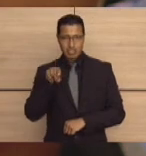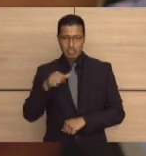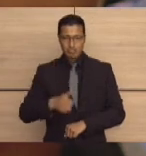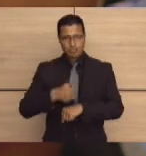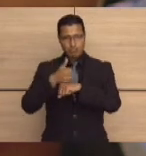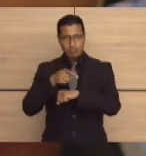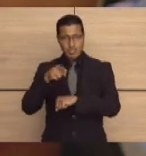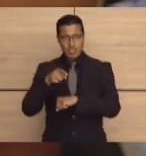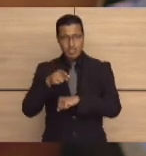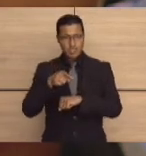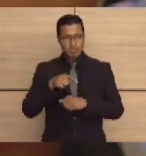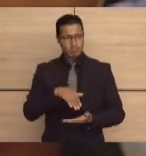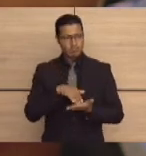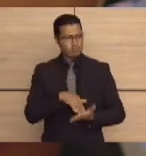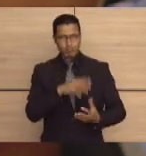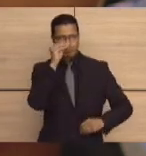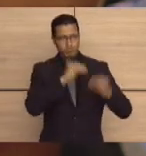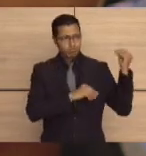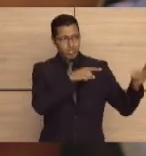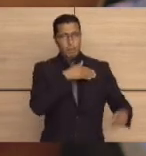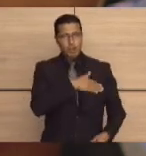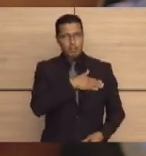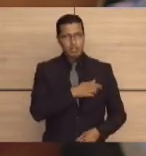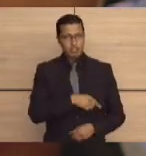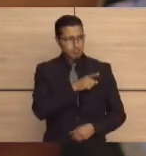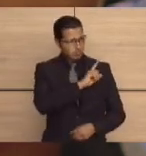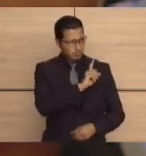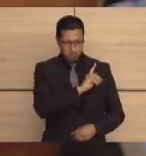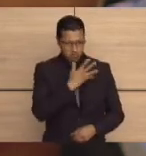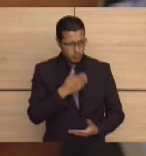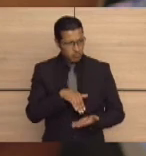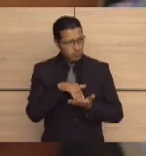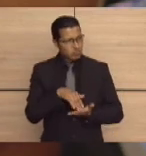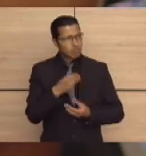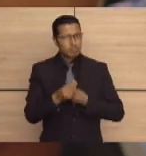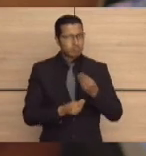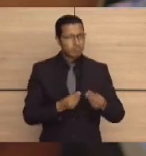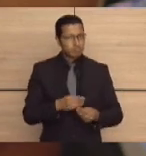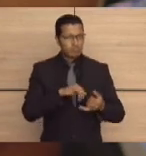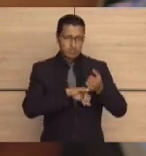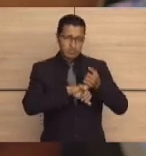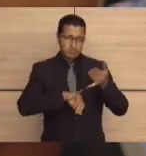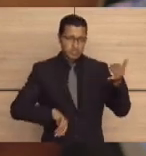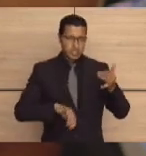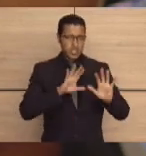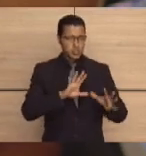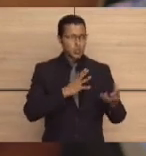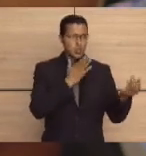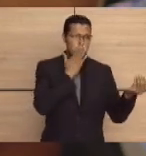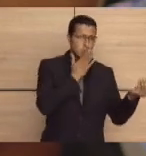momento se opuso a Bolívar y dijo que no, que esa independencia era mejor hacerla. Tenía que ser una independencia de